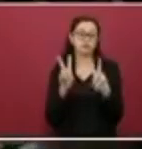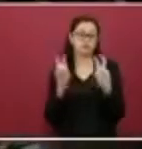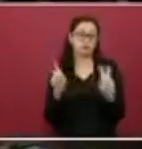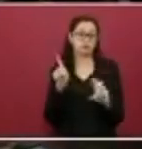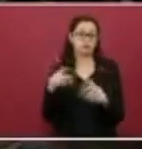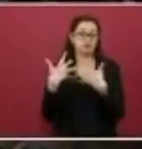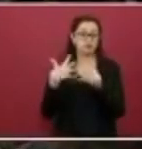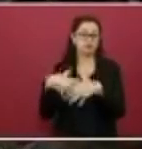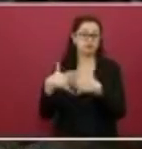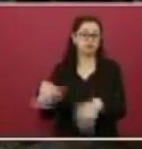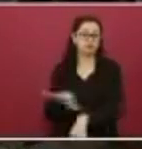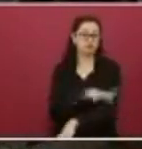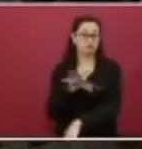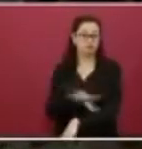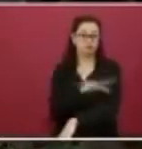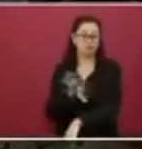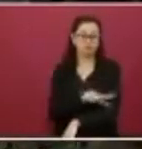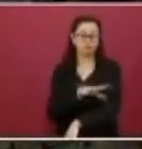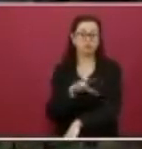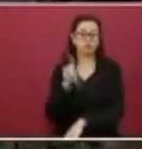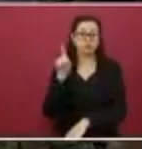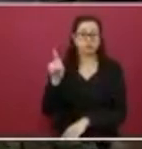termoeléctrica de Morelos,